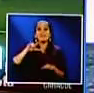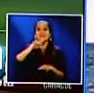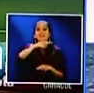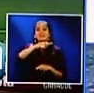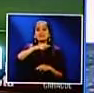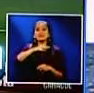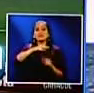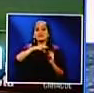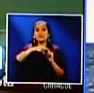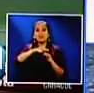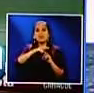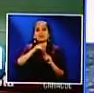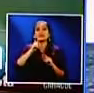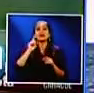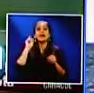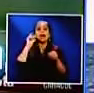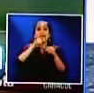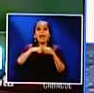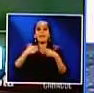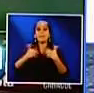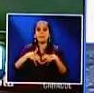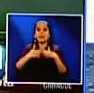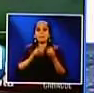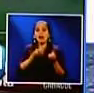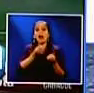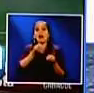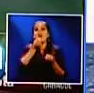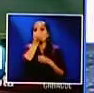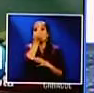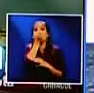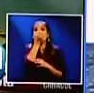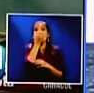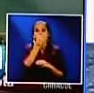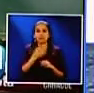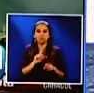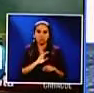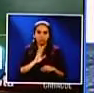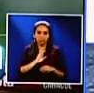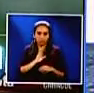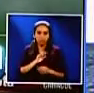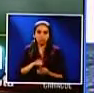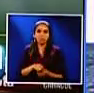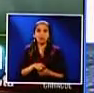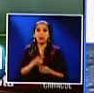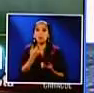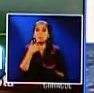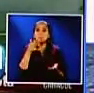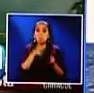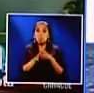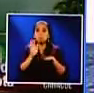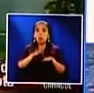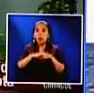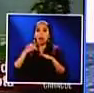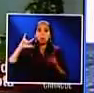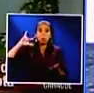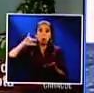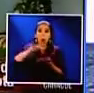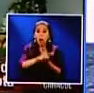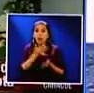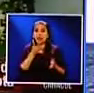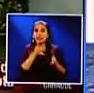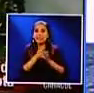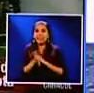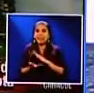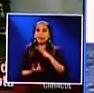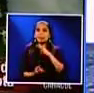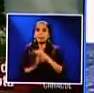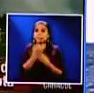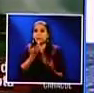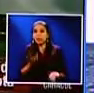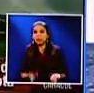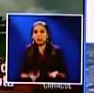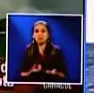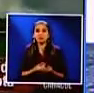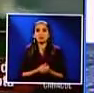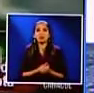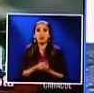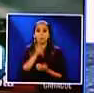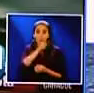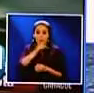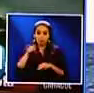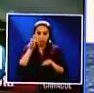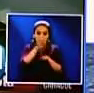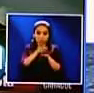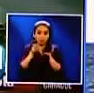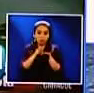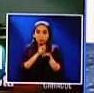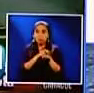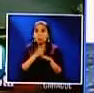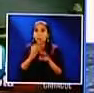y hacía ese transporte de flores. No se ha establecido pues las causas del accidente, ni tampoco qué habría ocurrido con los ocupantes en